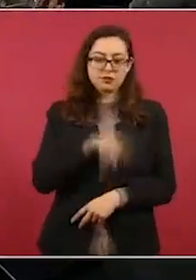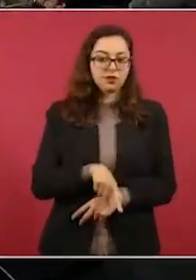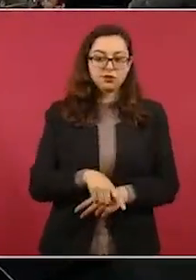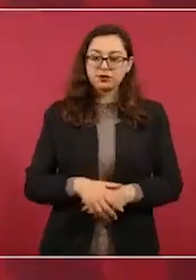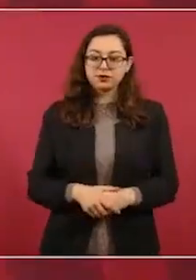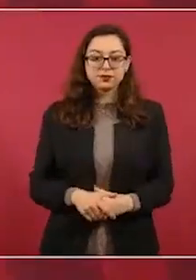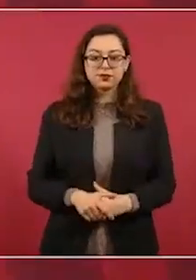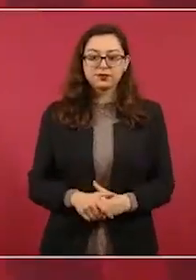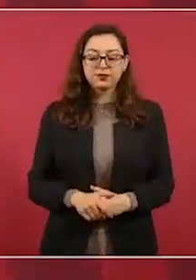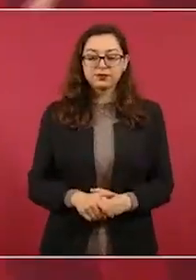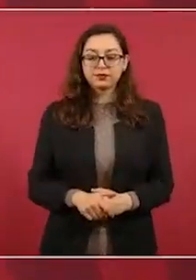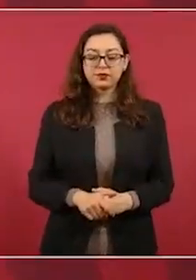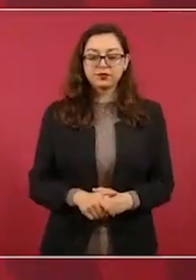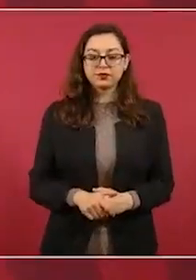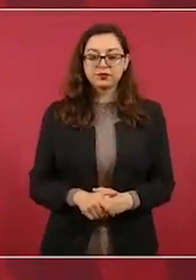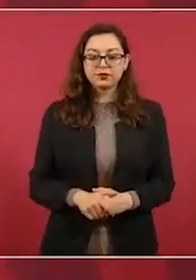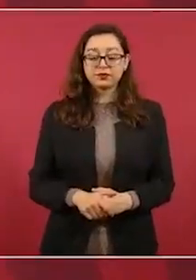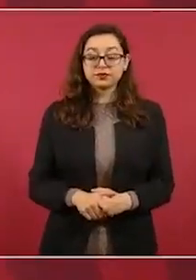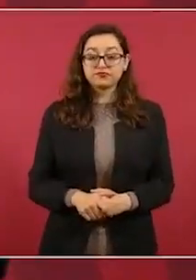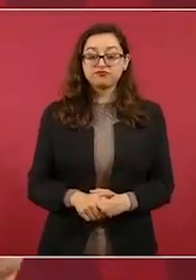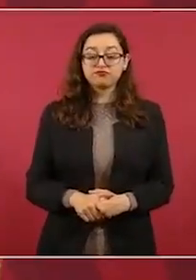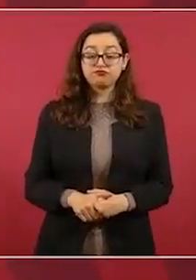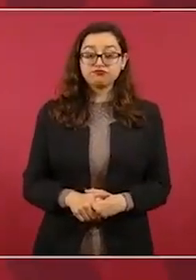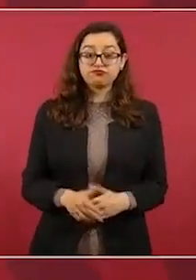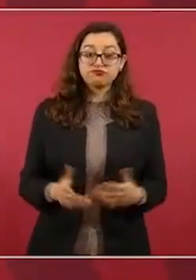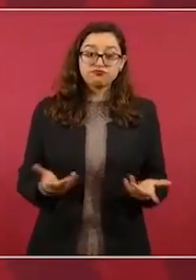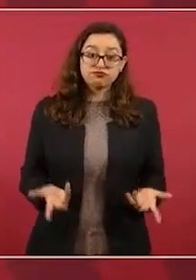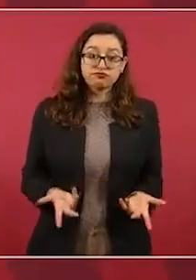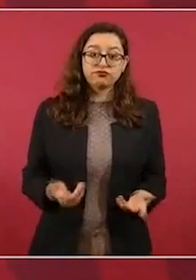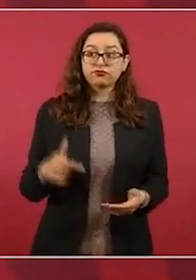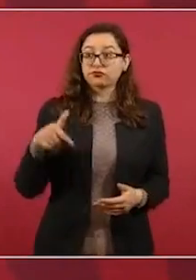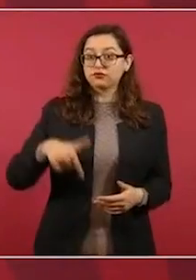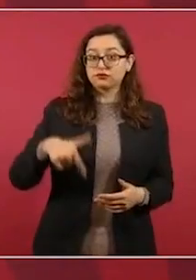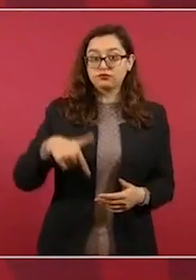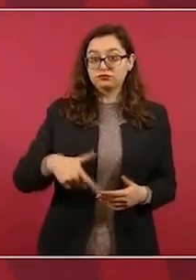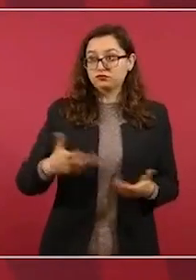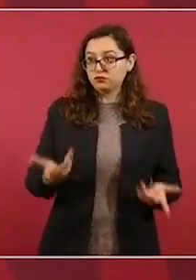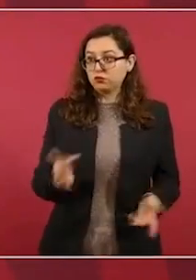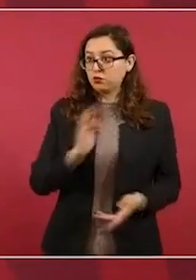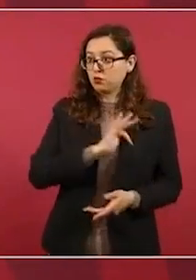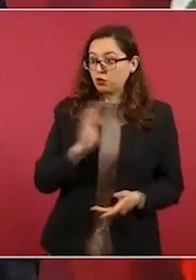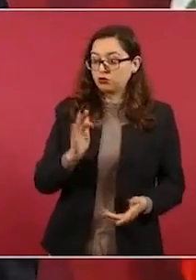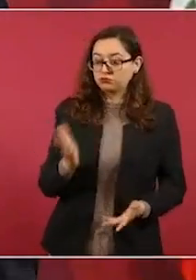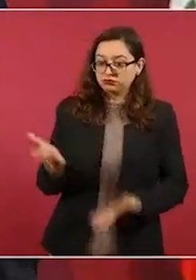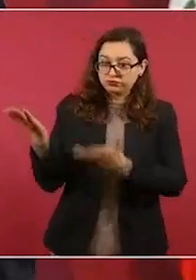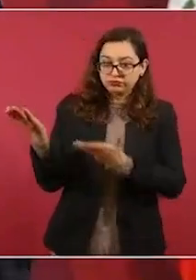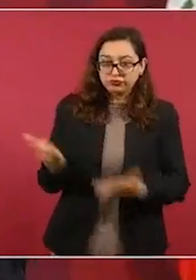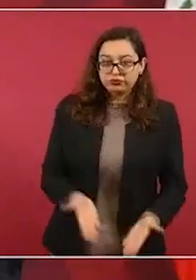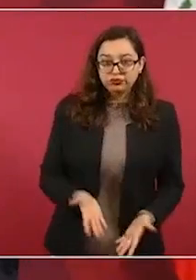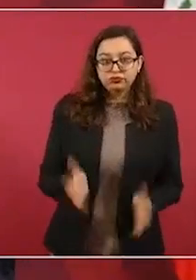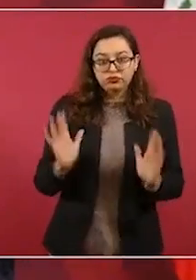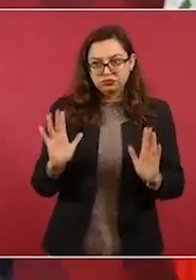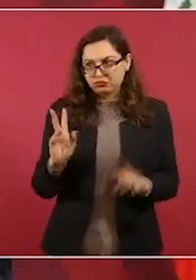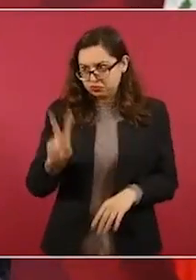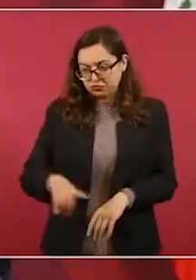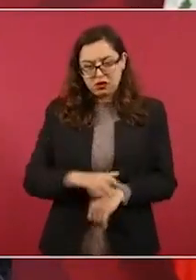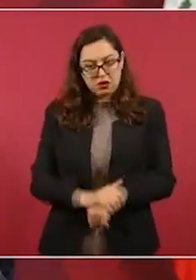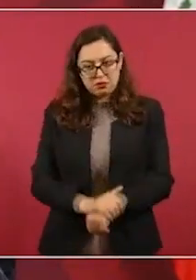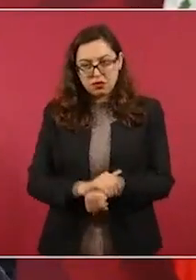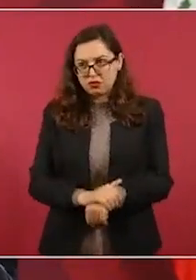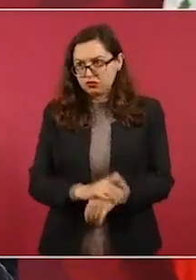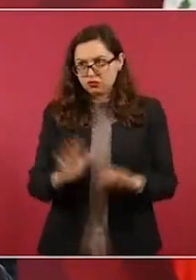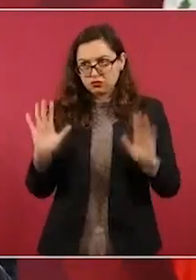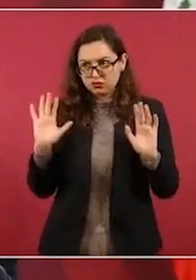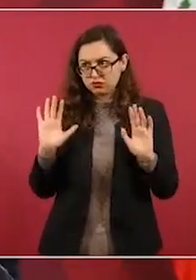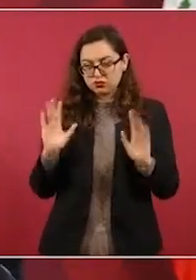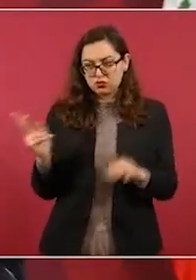pero pues esta es la casa de los dos somos muy buenos amigos y